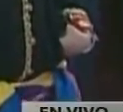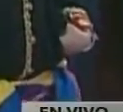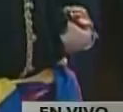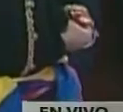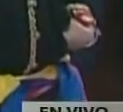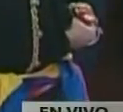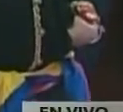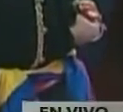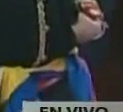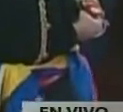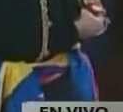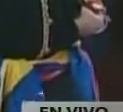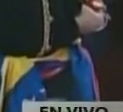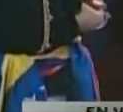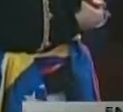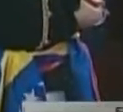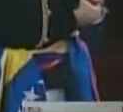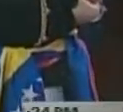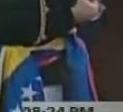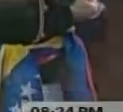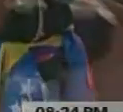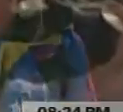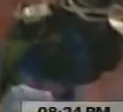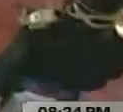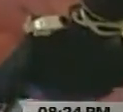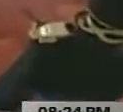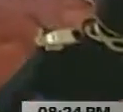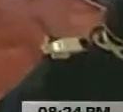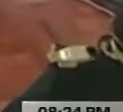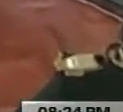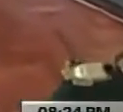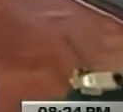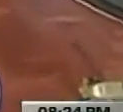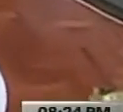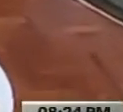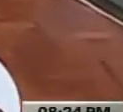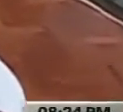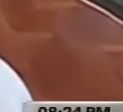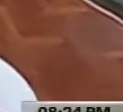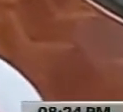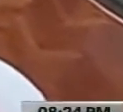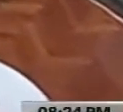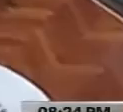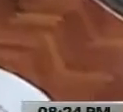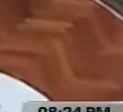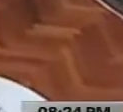mundo significa amor. Ayúdenla,